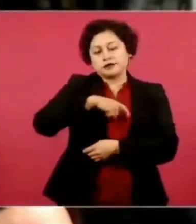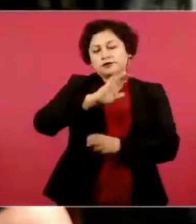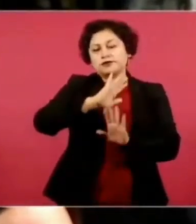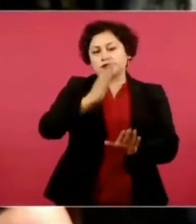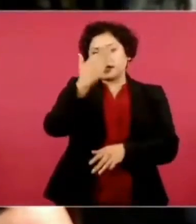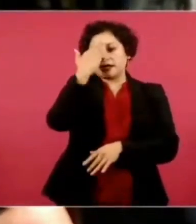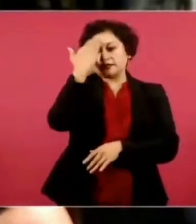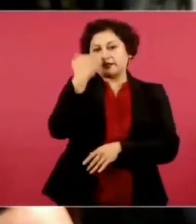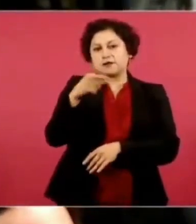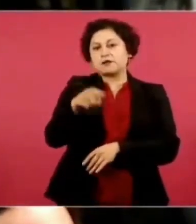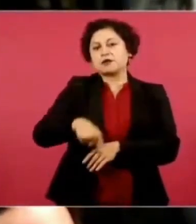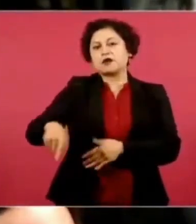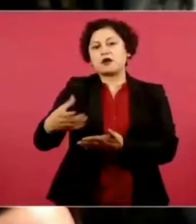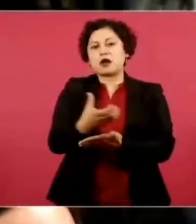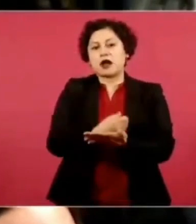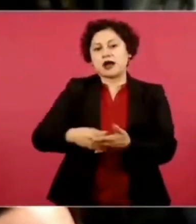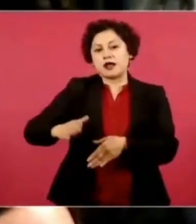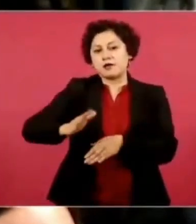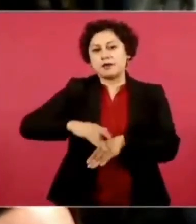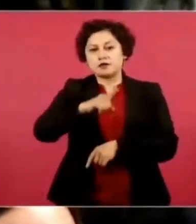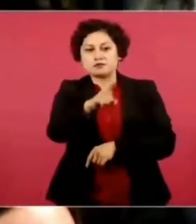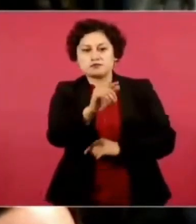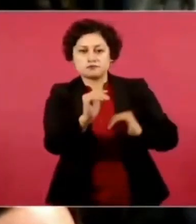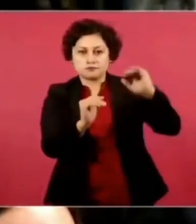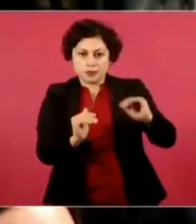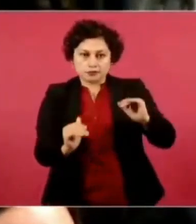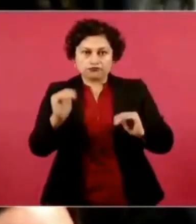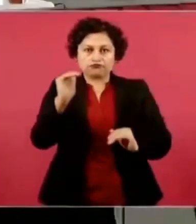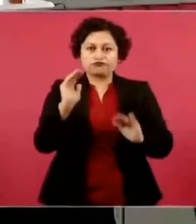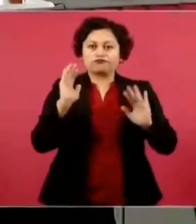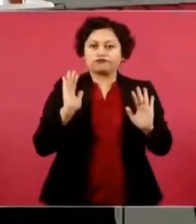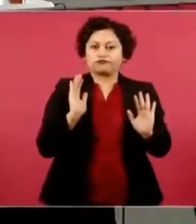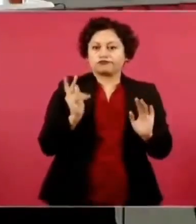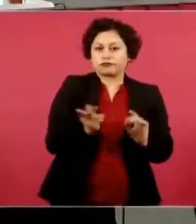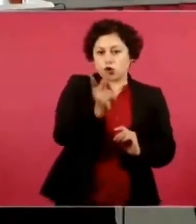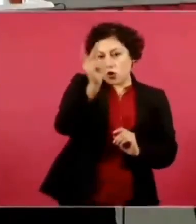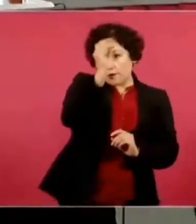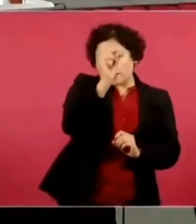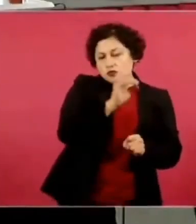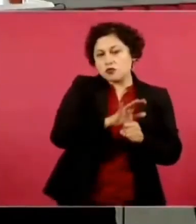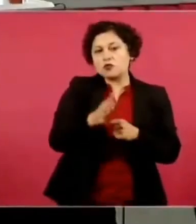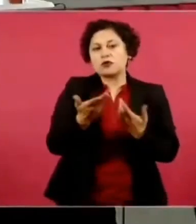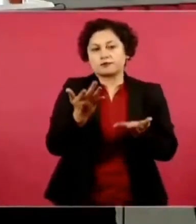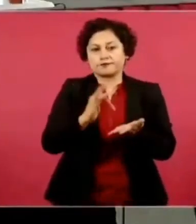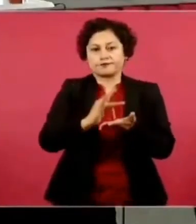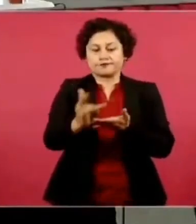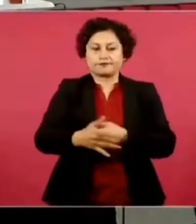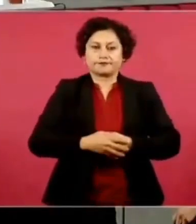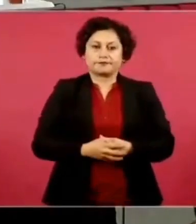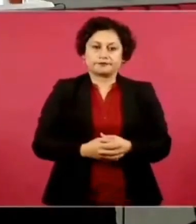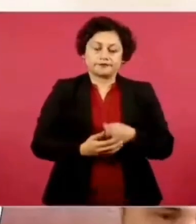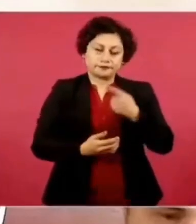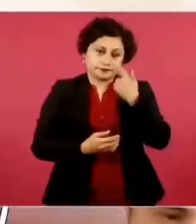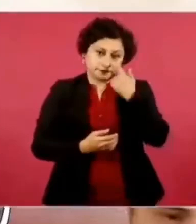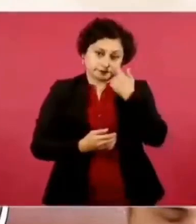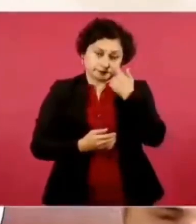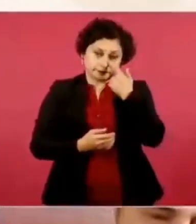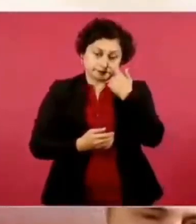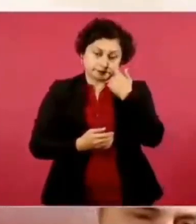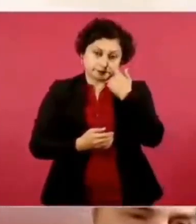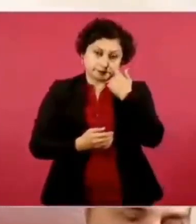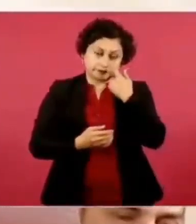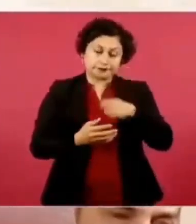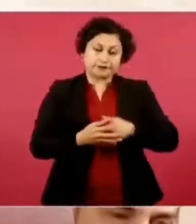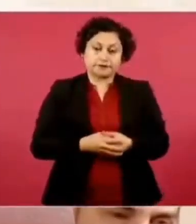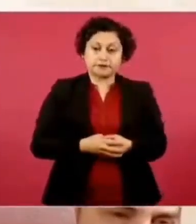fueran un poder supranacional. Preguntarle su opinión, presidente. Gracias. Pues es una cuestión